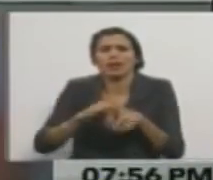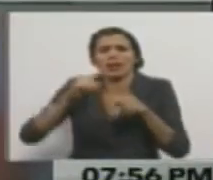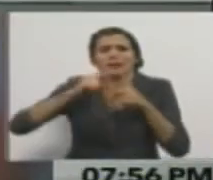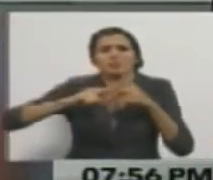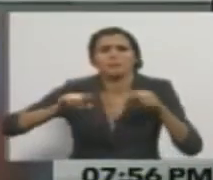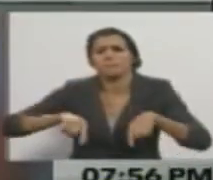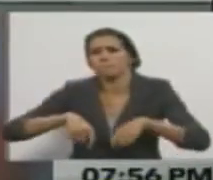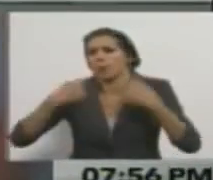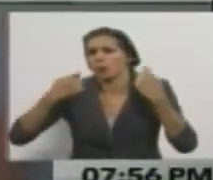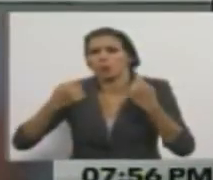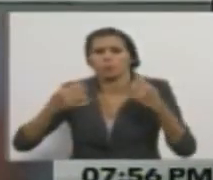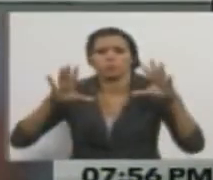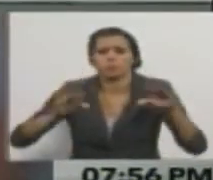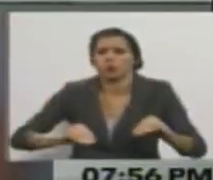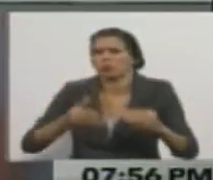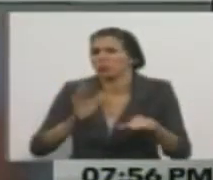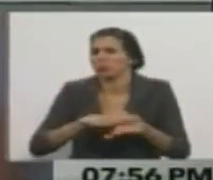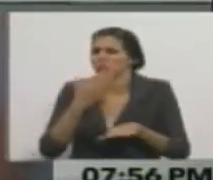Rico.